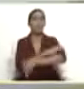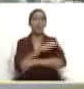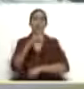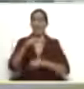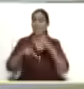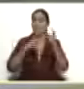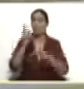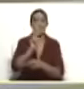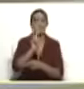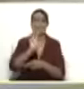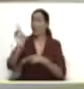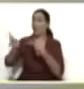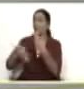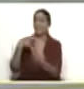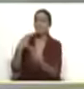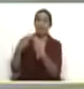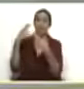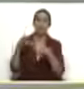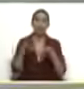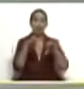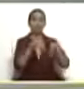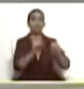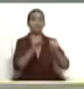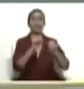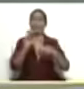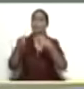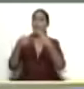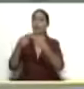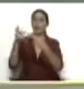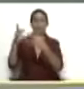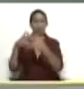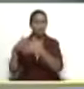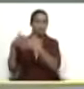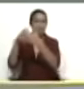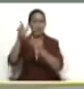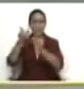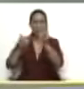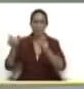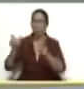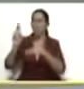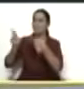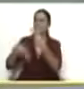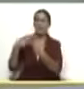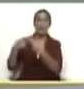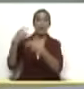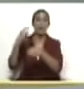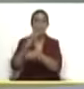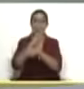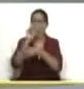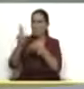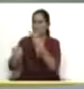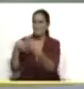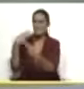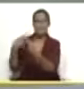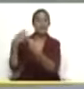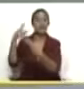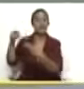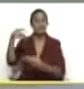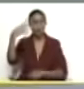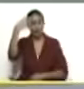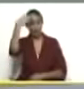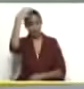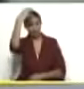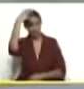Venezuela. Más nunca volverán los pitiyanquis, los traidores, los apellidos.